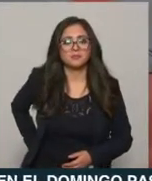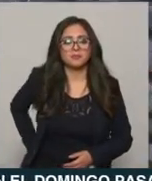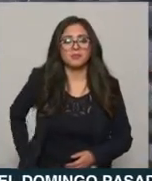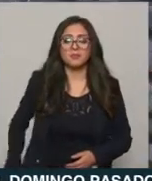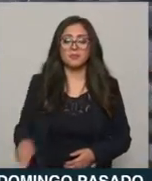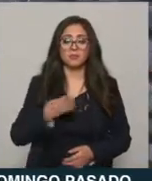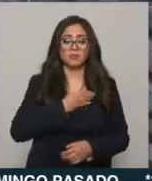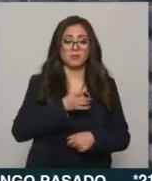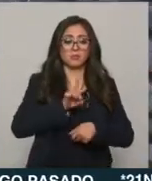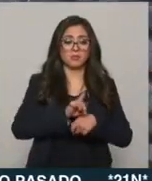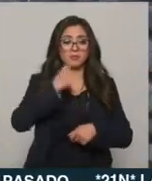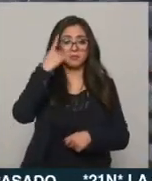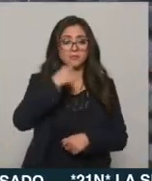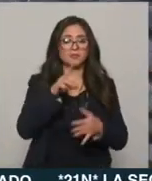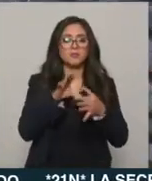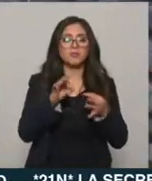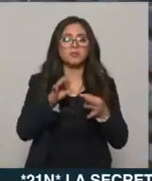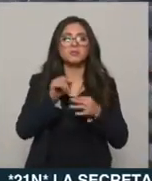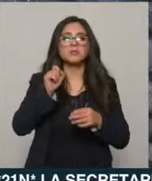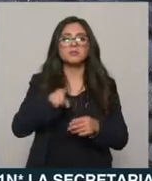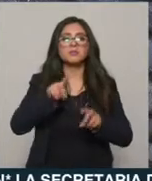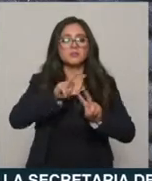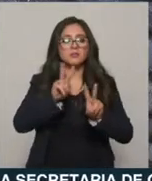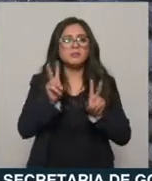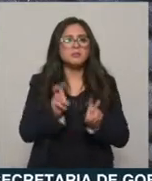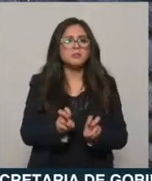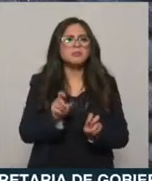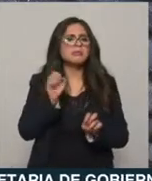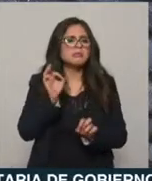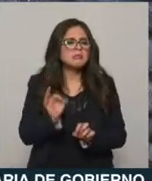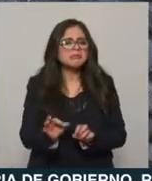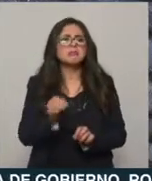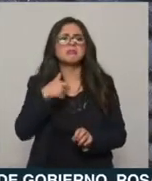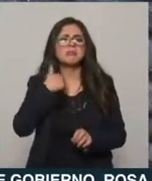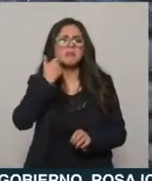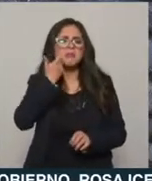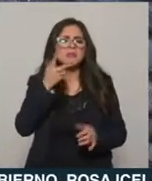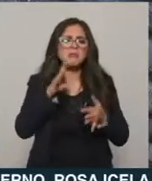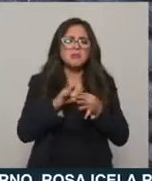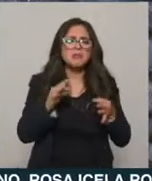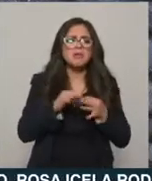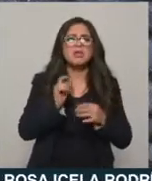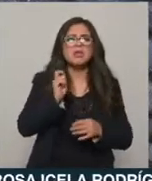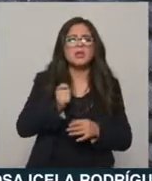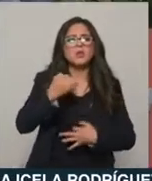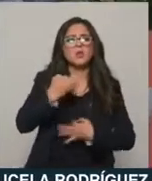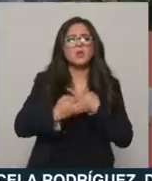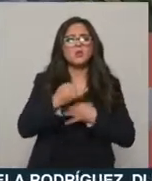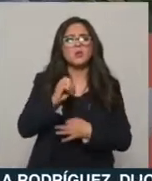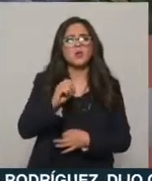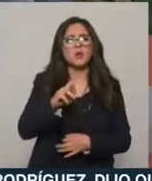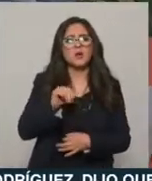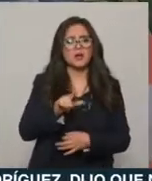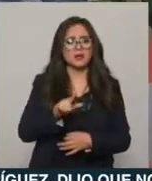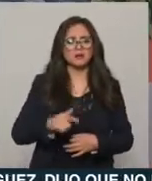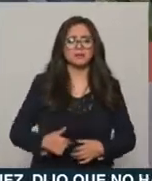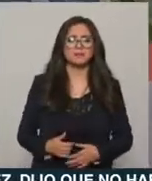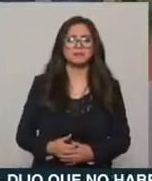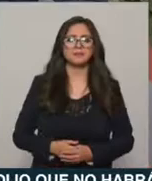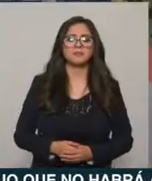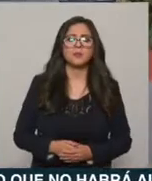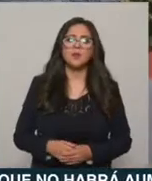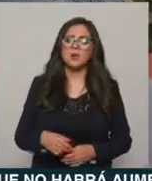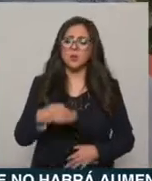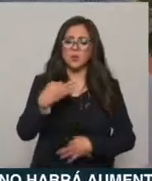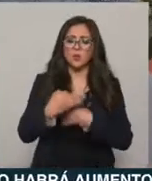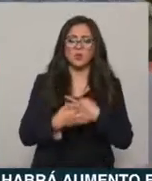en contexto sobre este tema, para aterrizarlo ya bien, de manera general, ¿qué son los juicios orales? Bueno, los juicios orales lo que buscan es precisamente bien